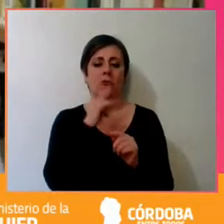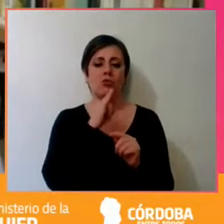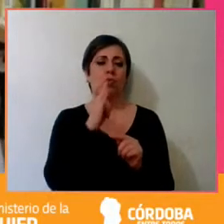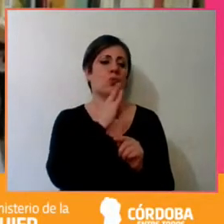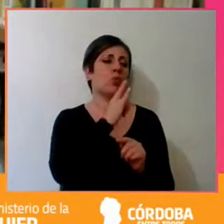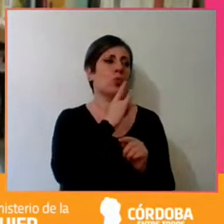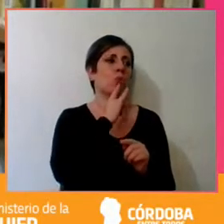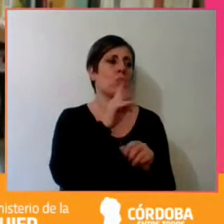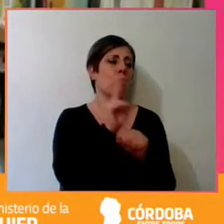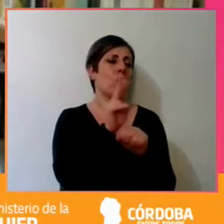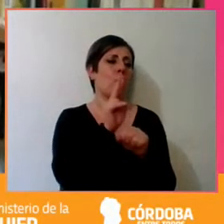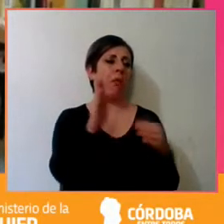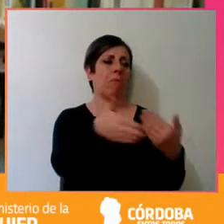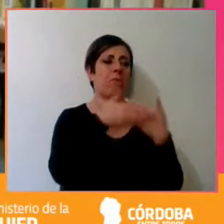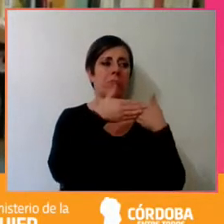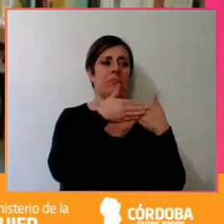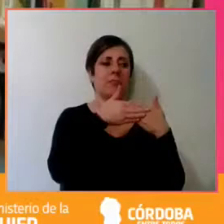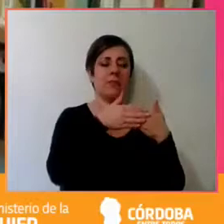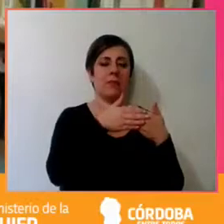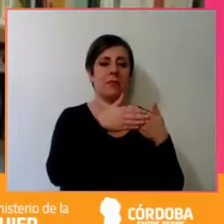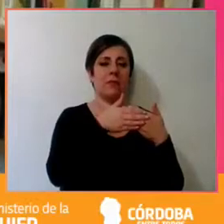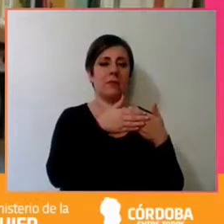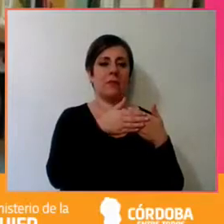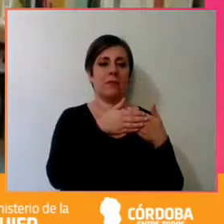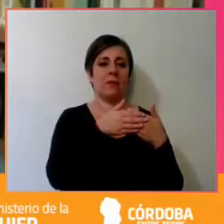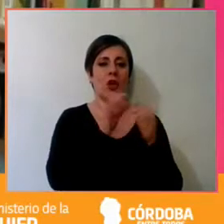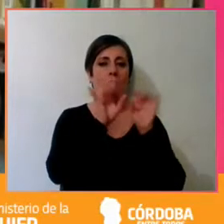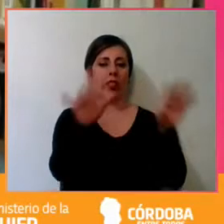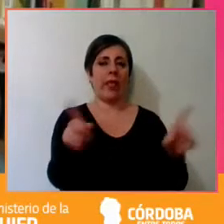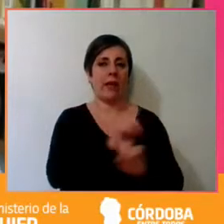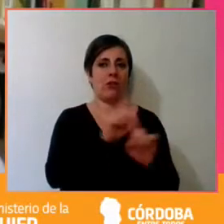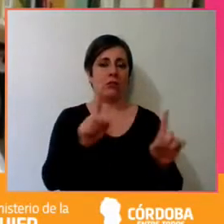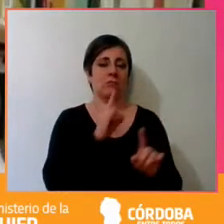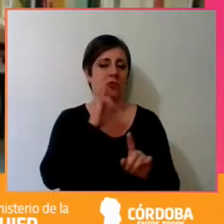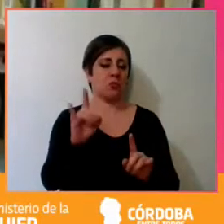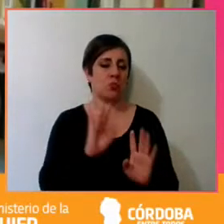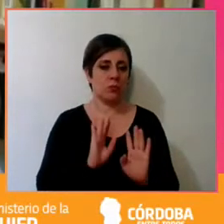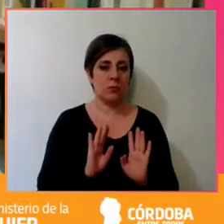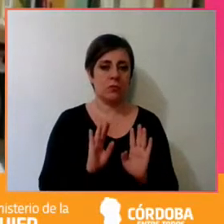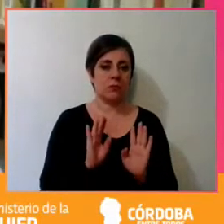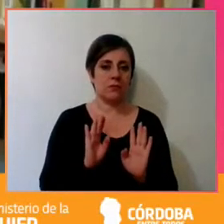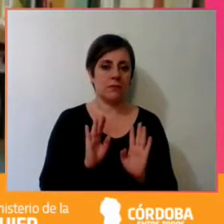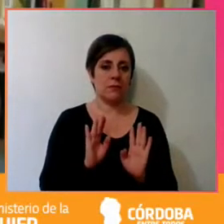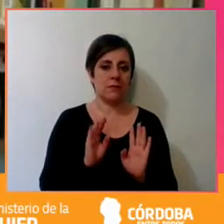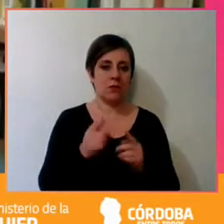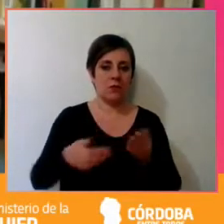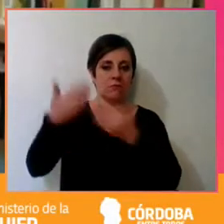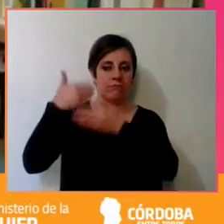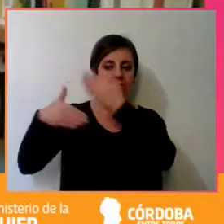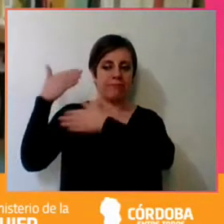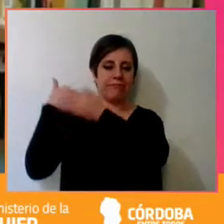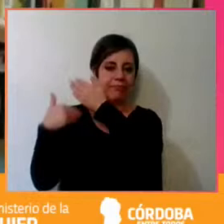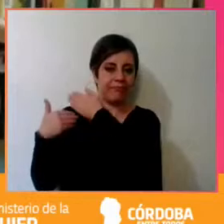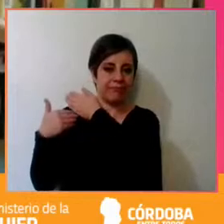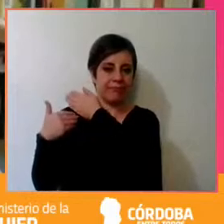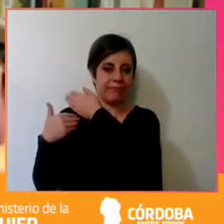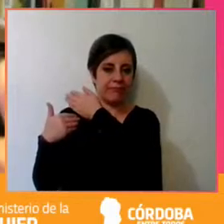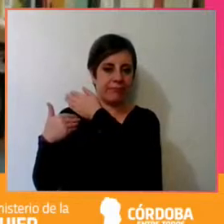se encierre, que cada quien evite el contagio, ¿no? Y en eso, entonces, retrotraen